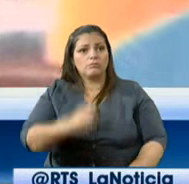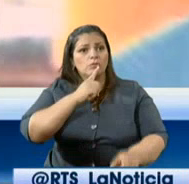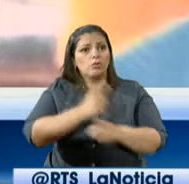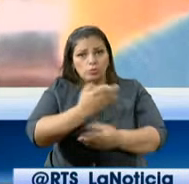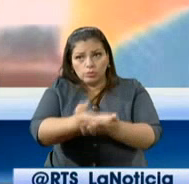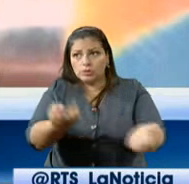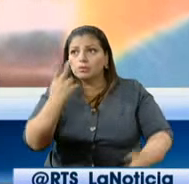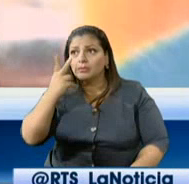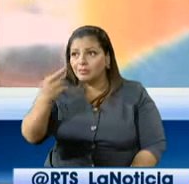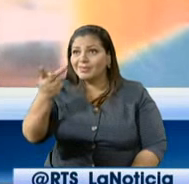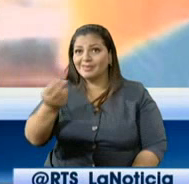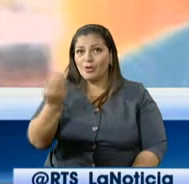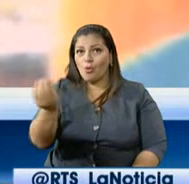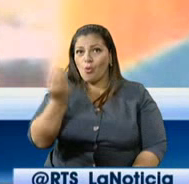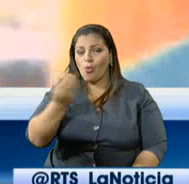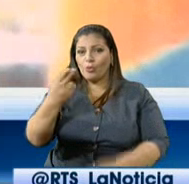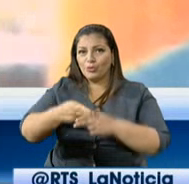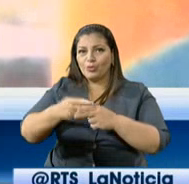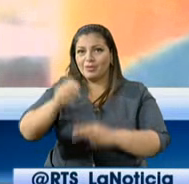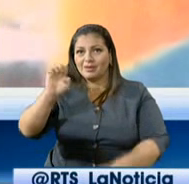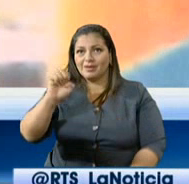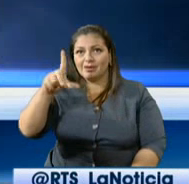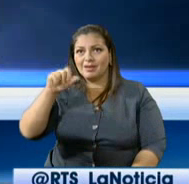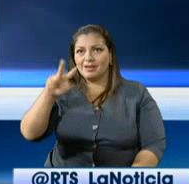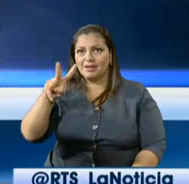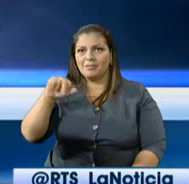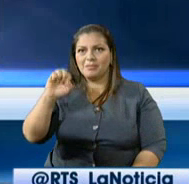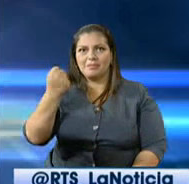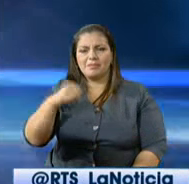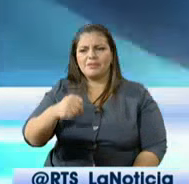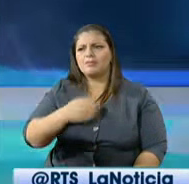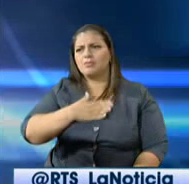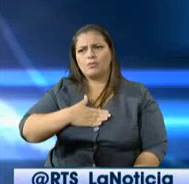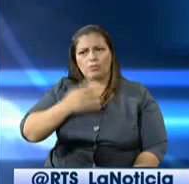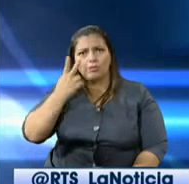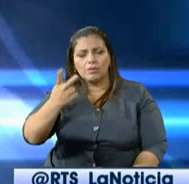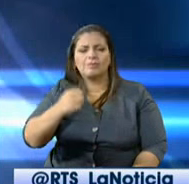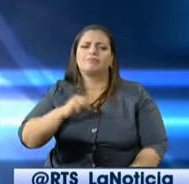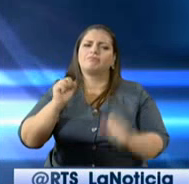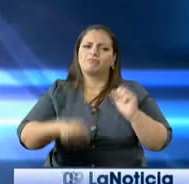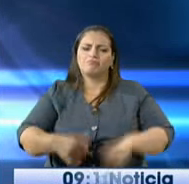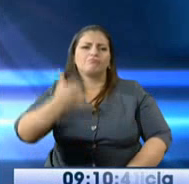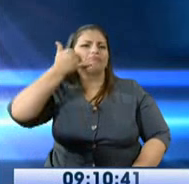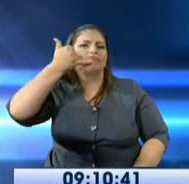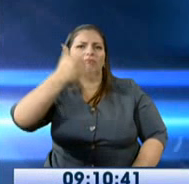a Elvis Aarón Salvador Torres, contactarse al número